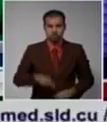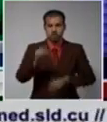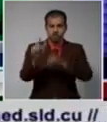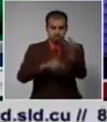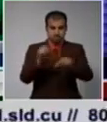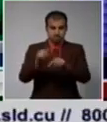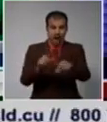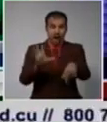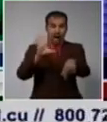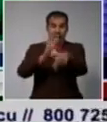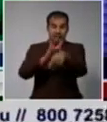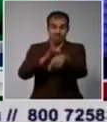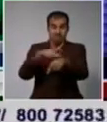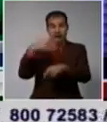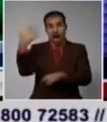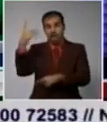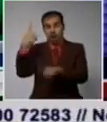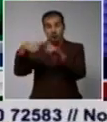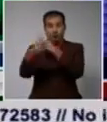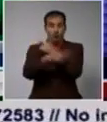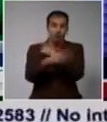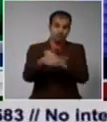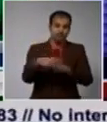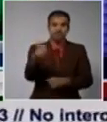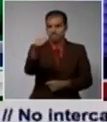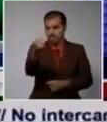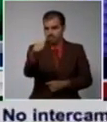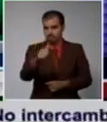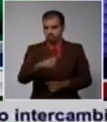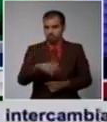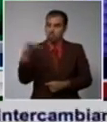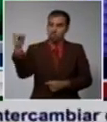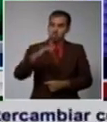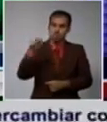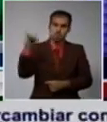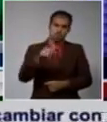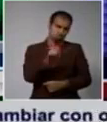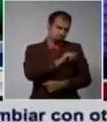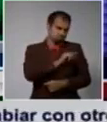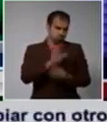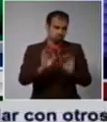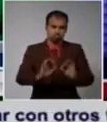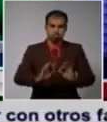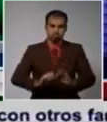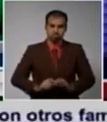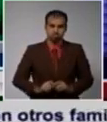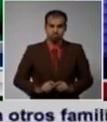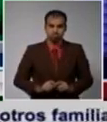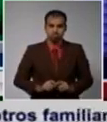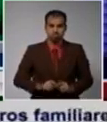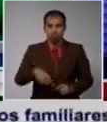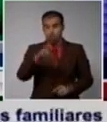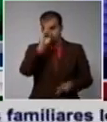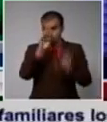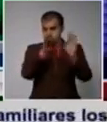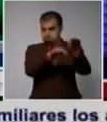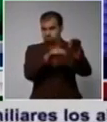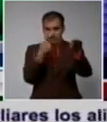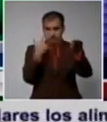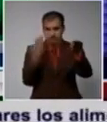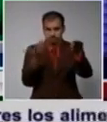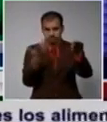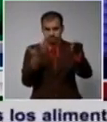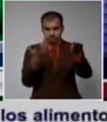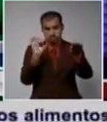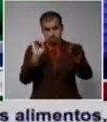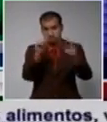en el exterior. Arribaron recientemente a Cuba, se aislaron por el programa que